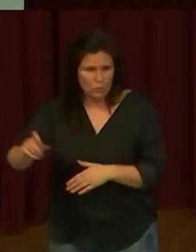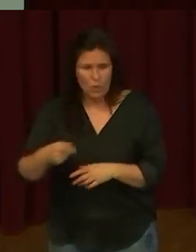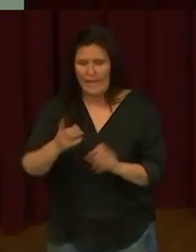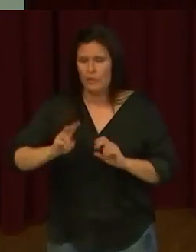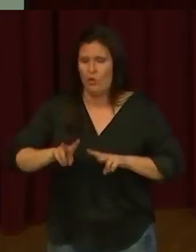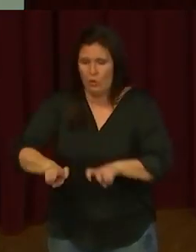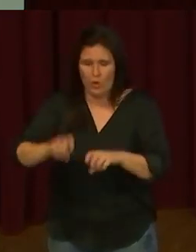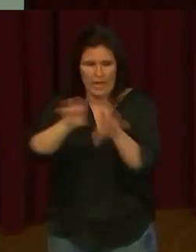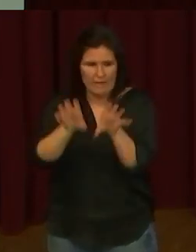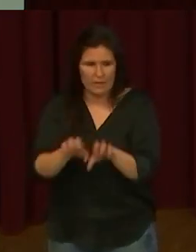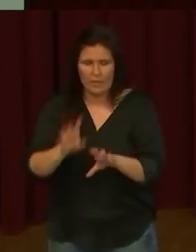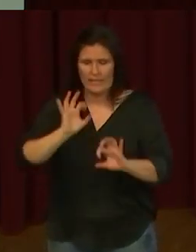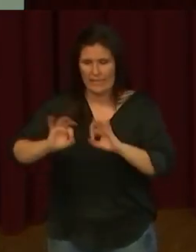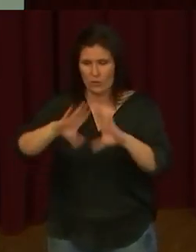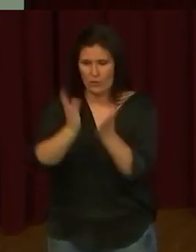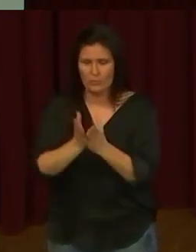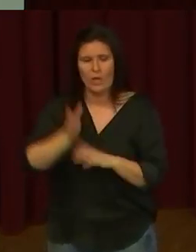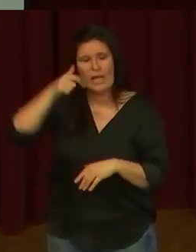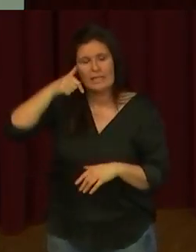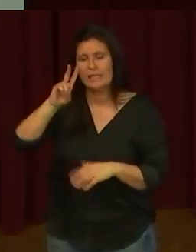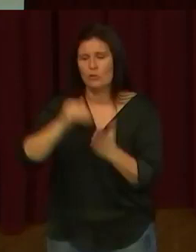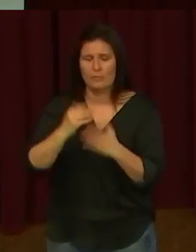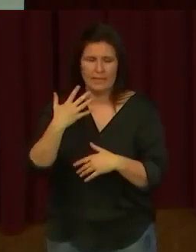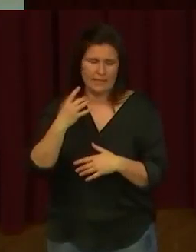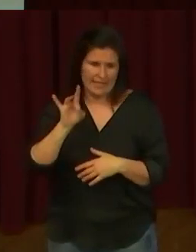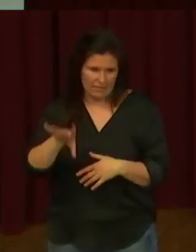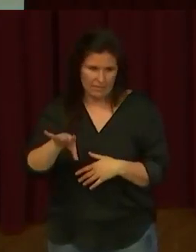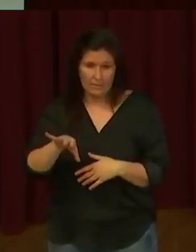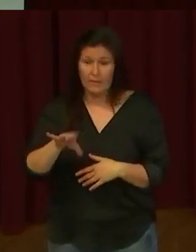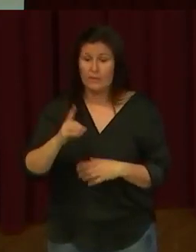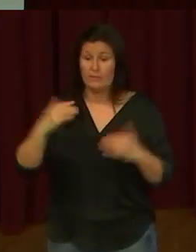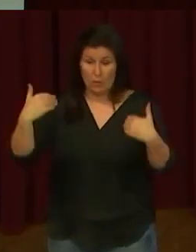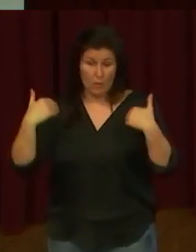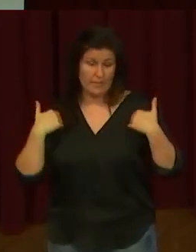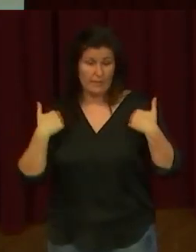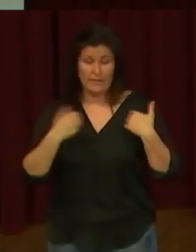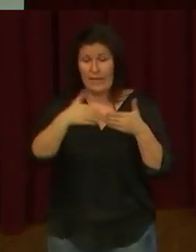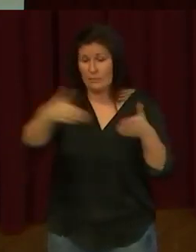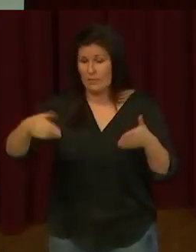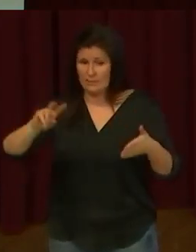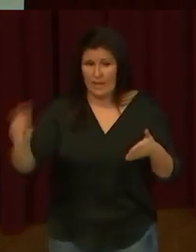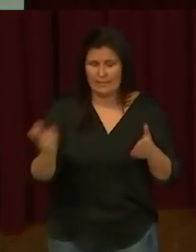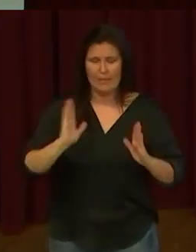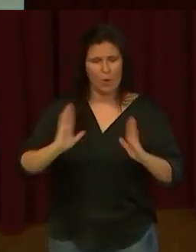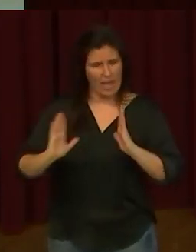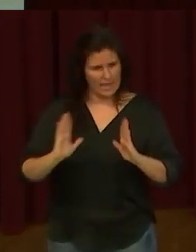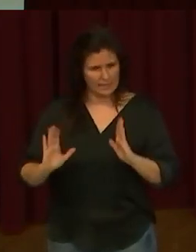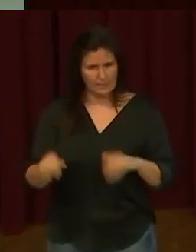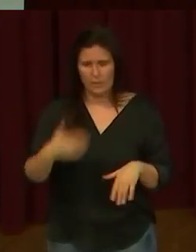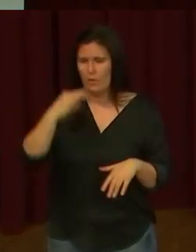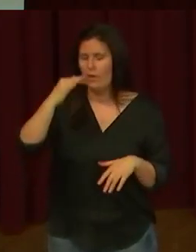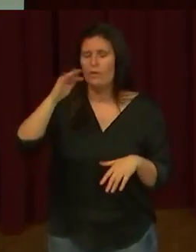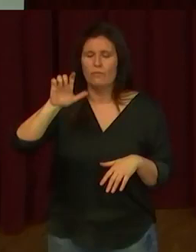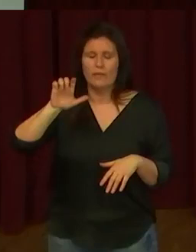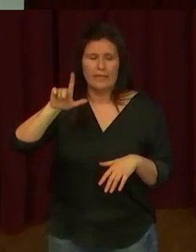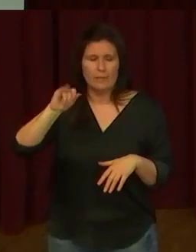barroco el gran teatro del mundo en cátedra 2015 ha sido comisaria de numerosas exposiciones temporales como philippe ollé